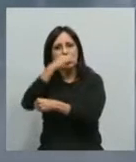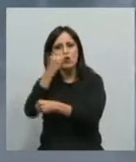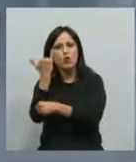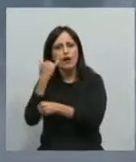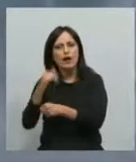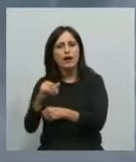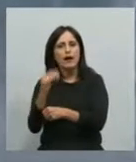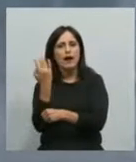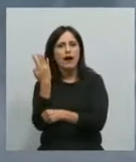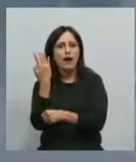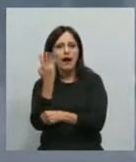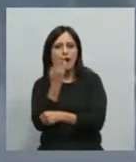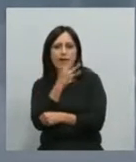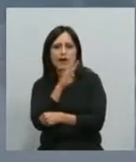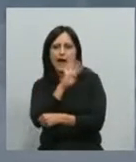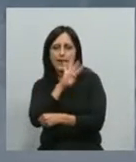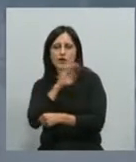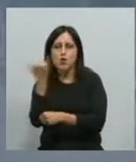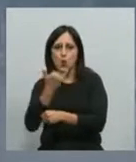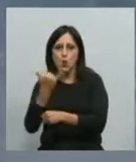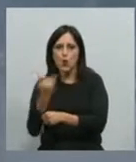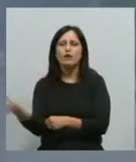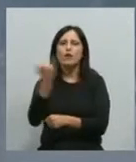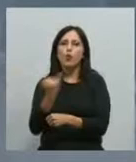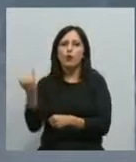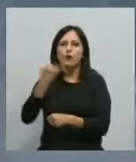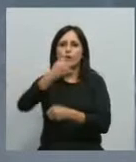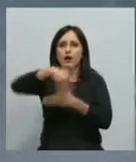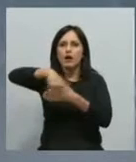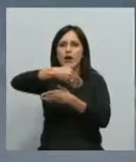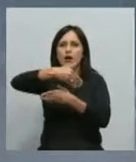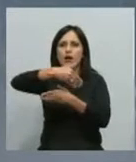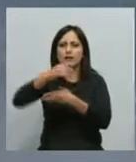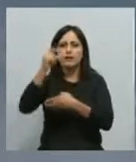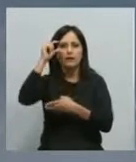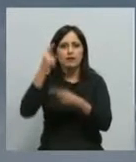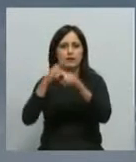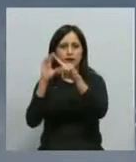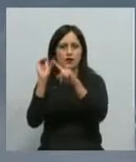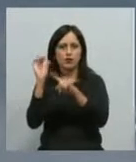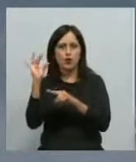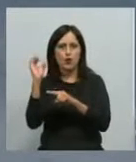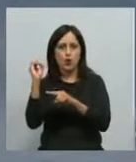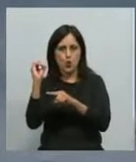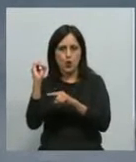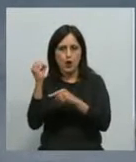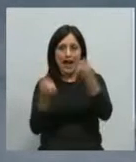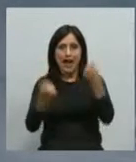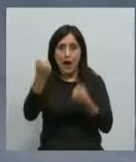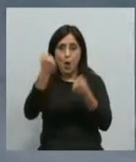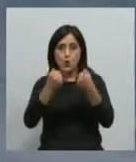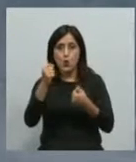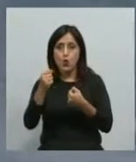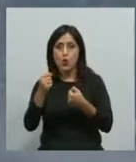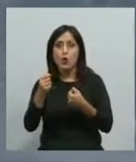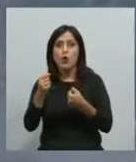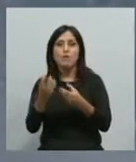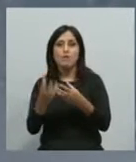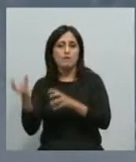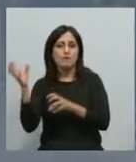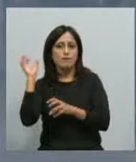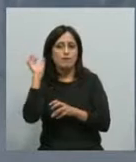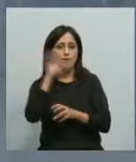sindicato confirmaba que un vehículo fue dañado en avenida el éxodo pero también la parte negativa es que hubieron muchas hubo